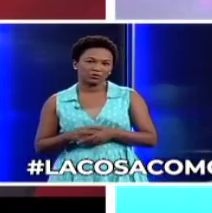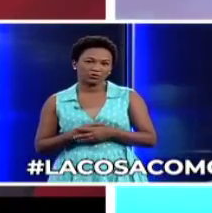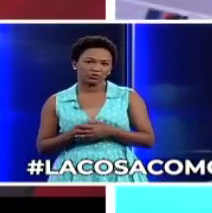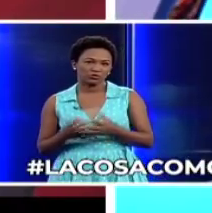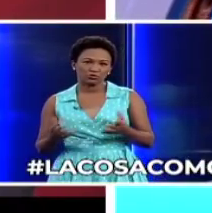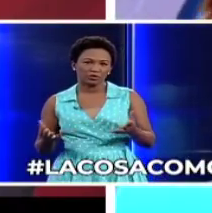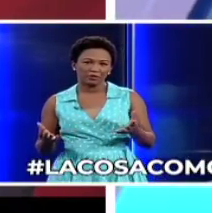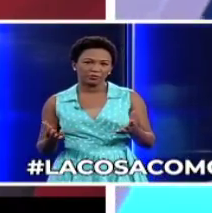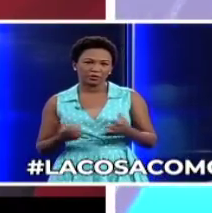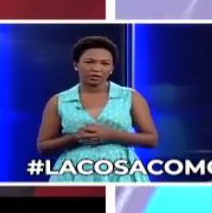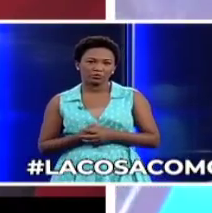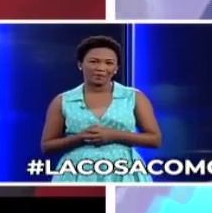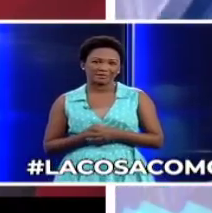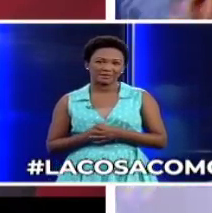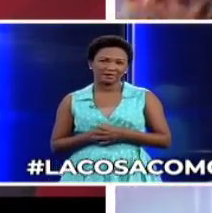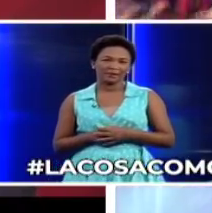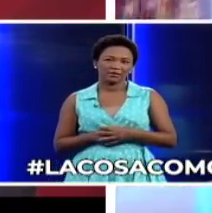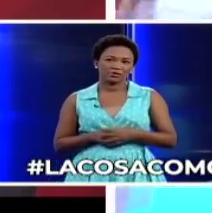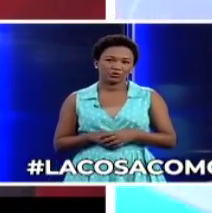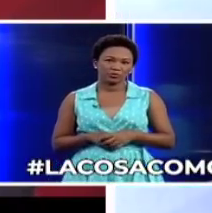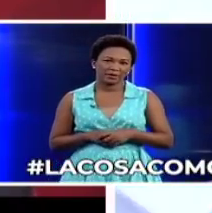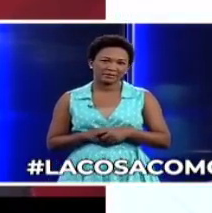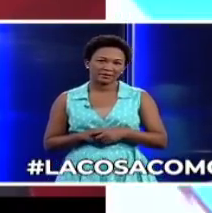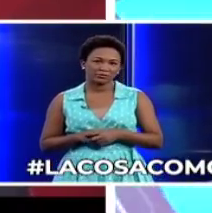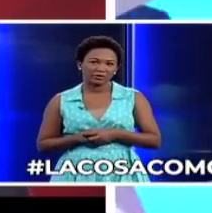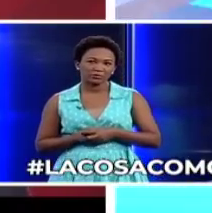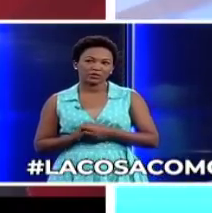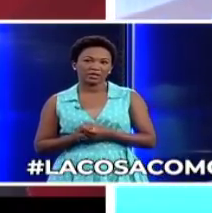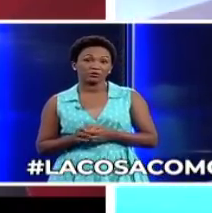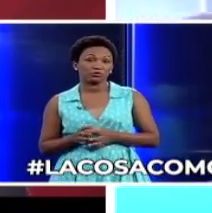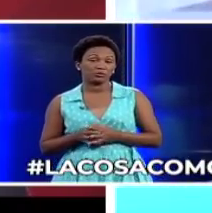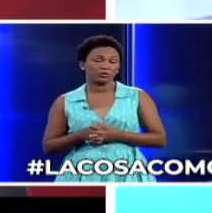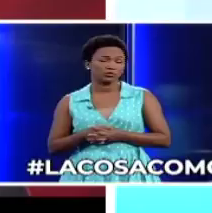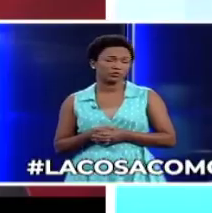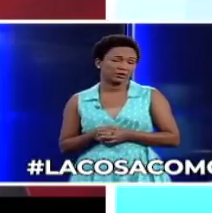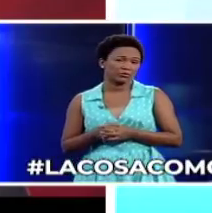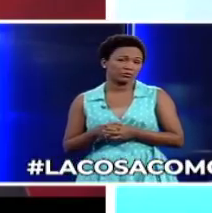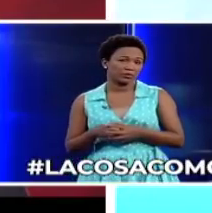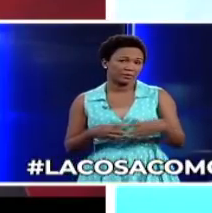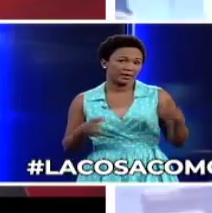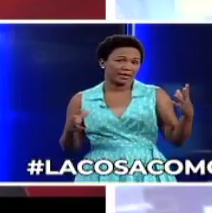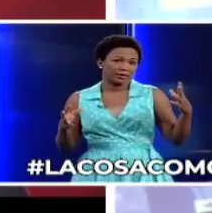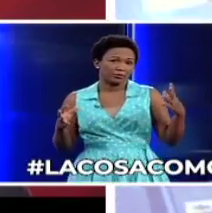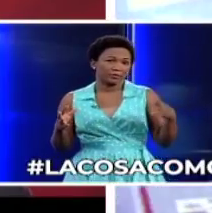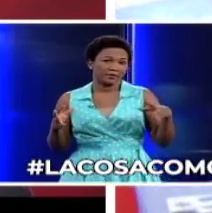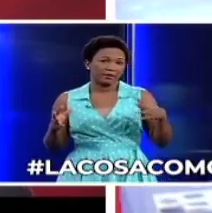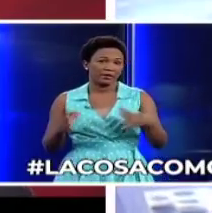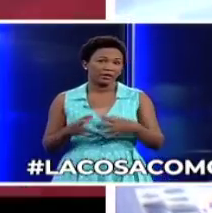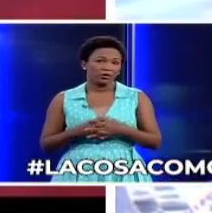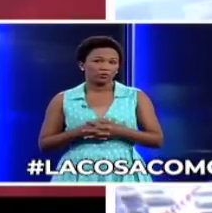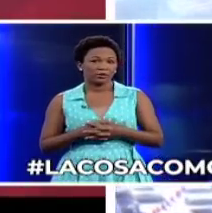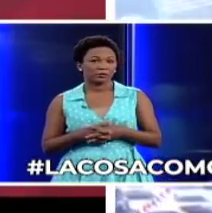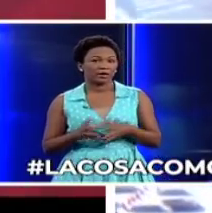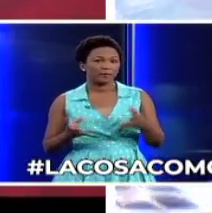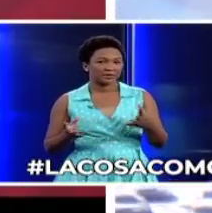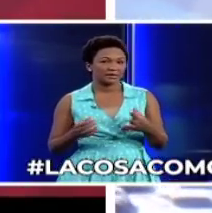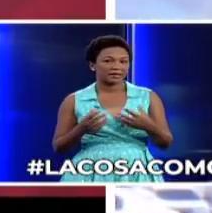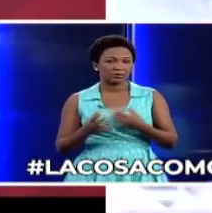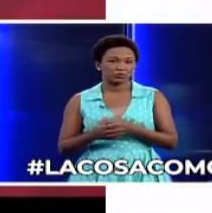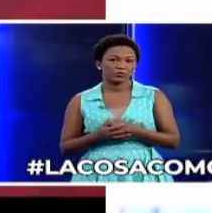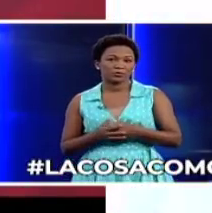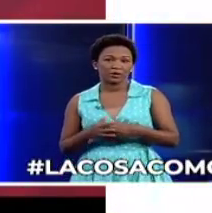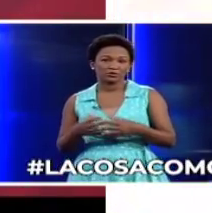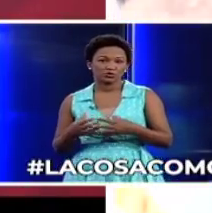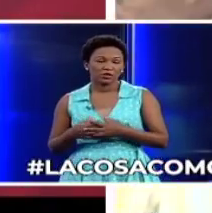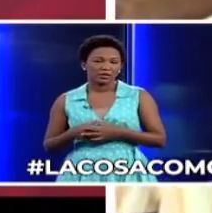prensa, no suele ocurrir, no pasa. De hecho, no pasa. Recordemos que aquí lo tuvimos incluso hasta con Joaquín Balaguer, que los jueves daba una rueda de prensa,